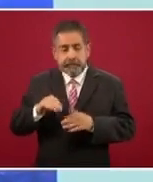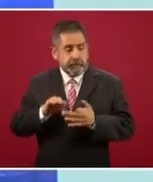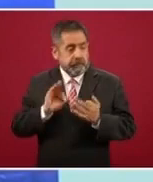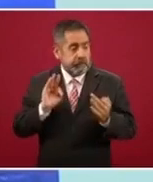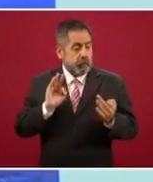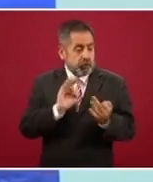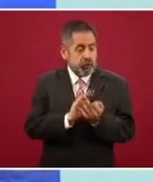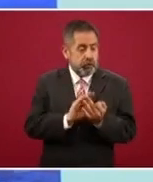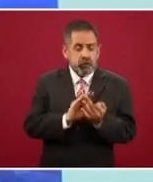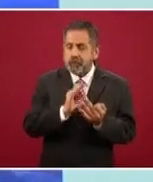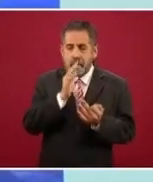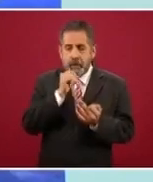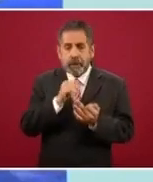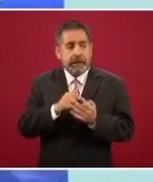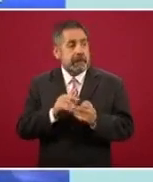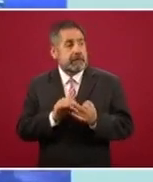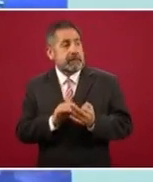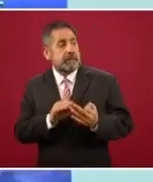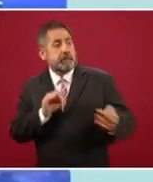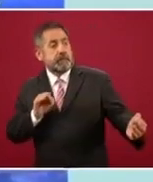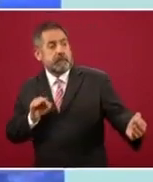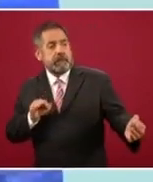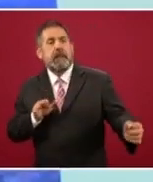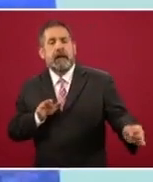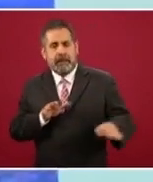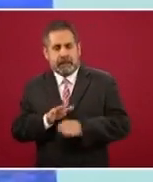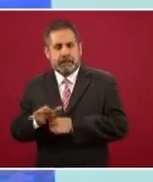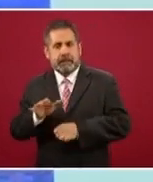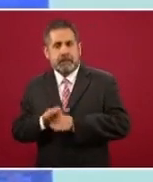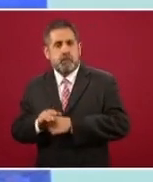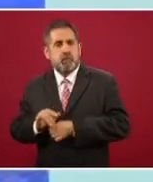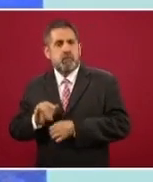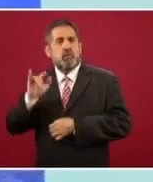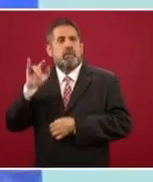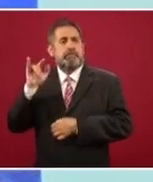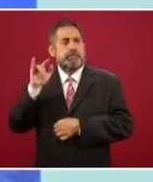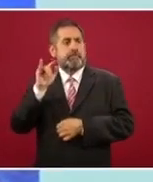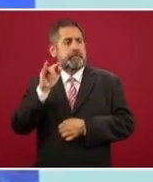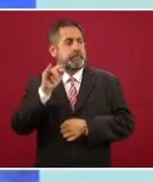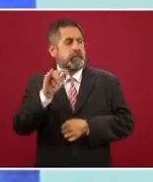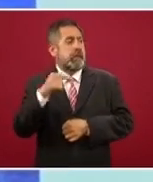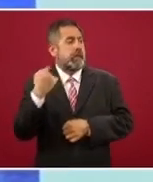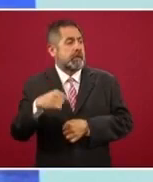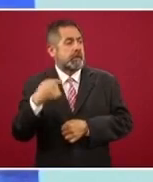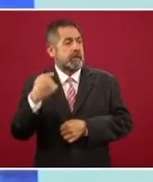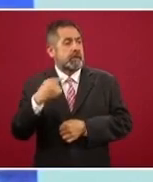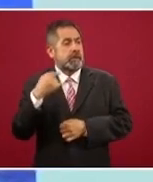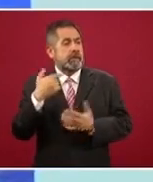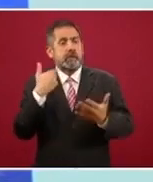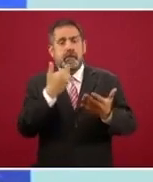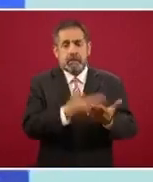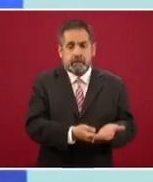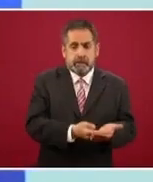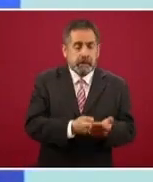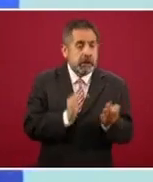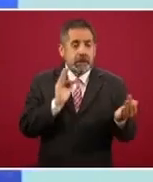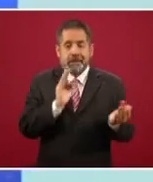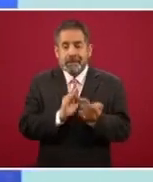a bajar en una distancia relativamente corta